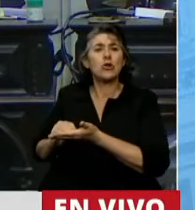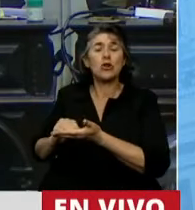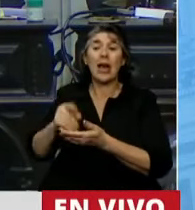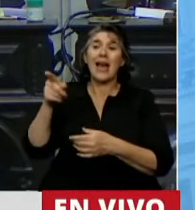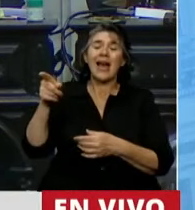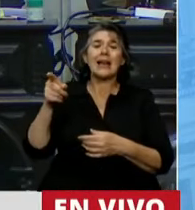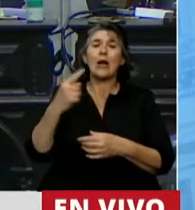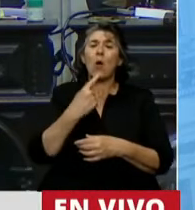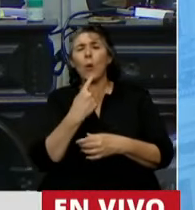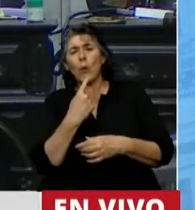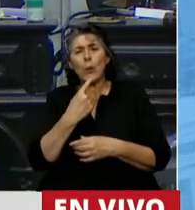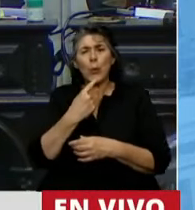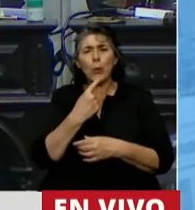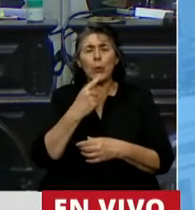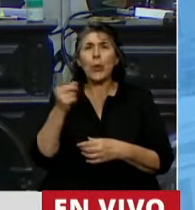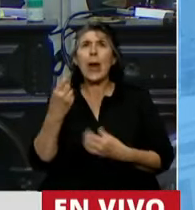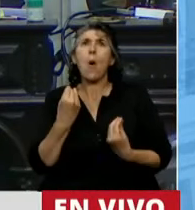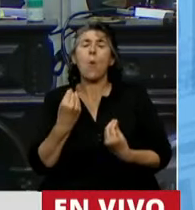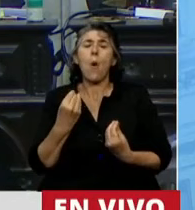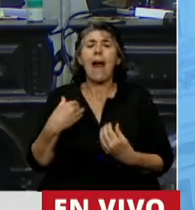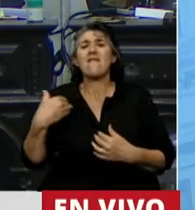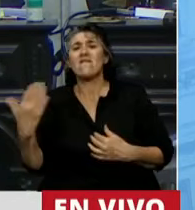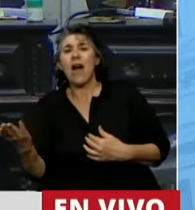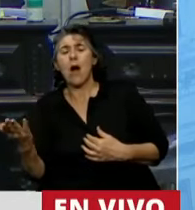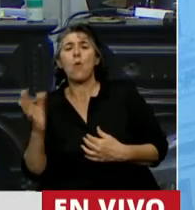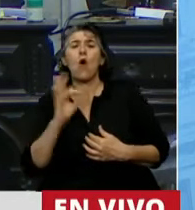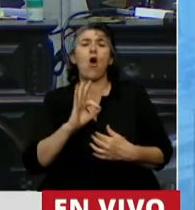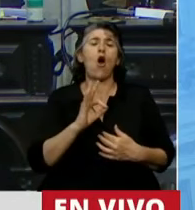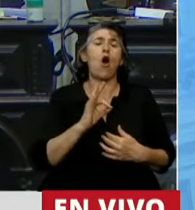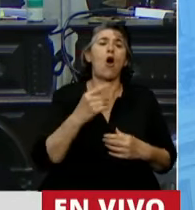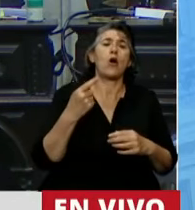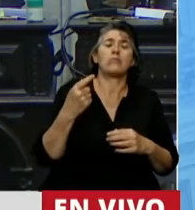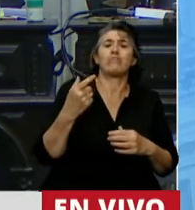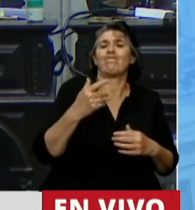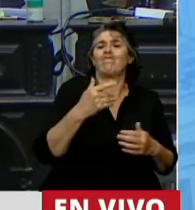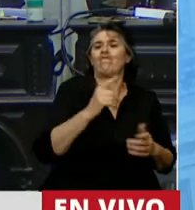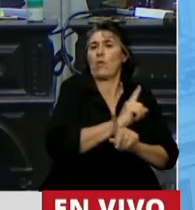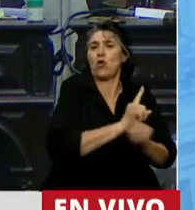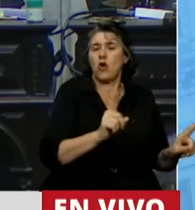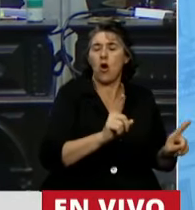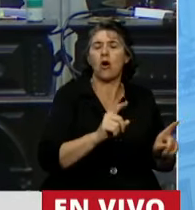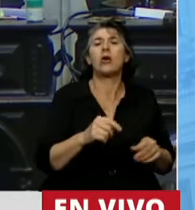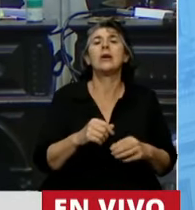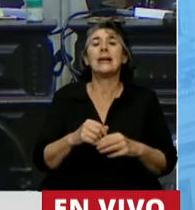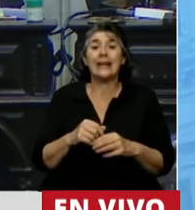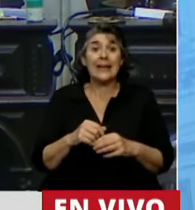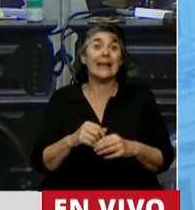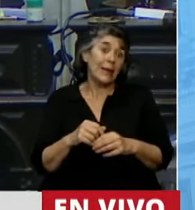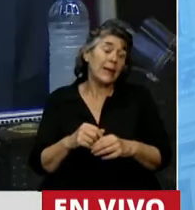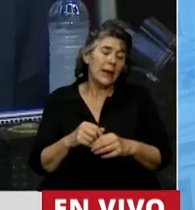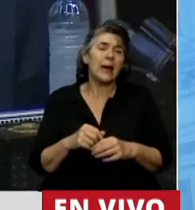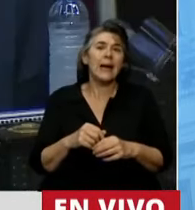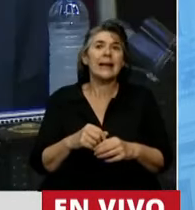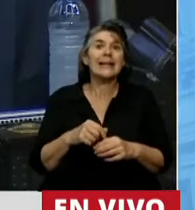su posición. Y entiendo, porque es parte del debate virtuoso que nos ofrece esta